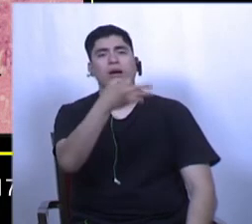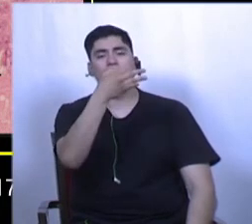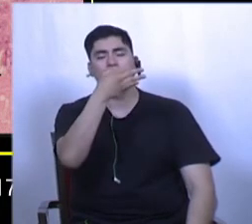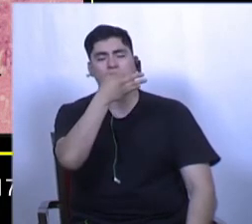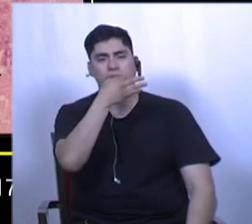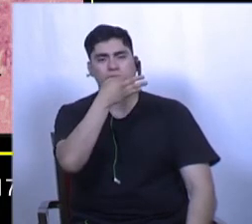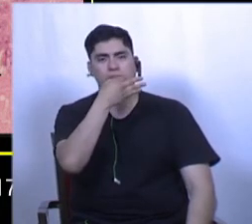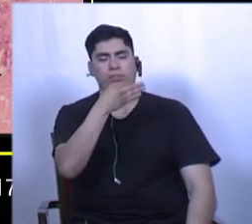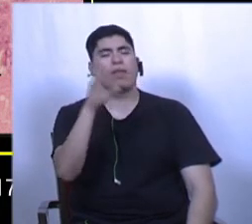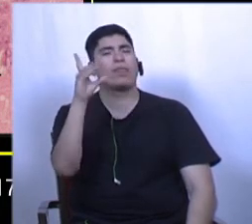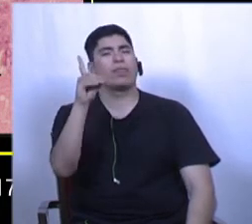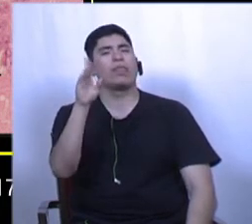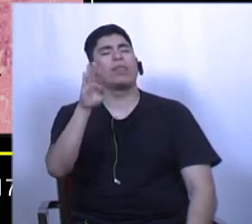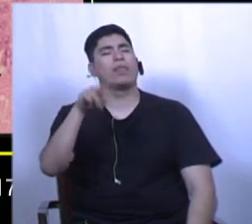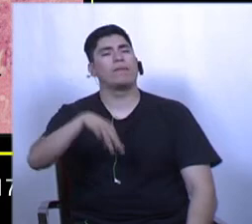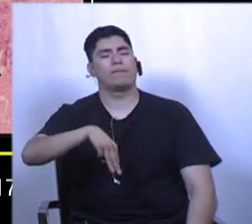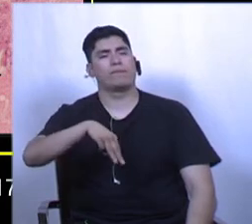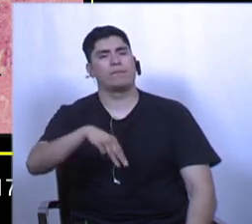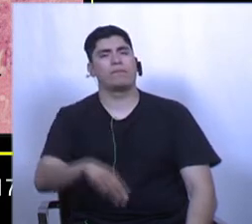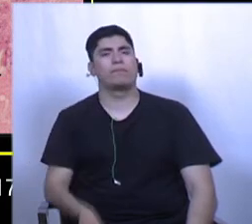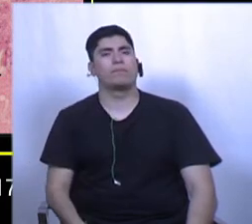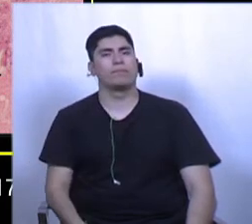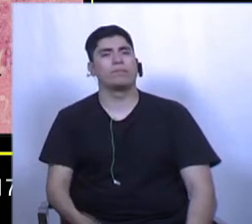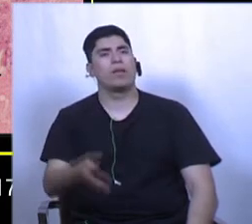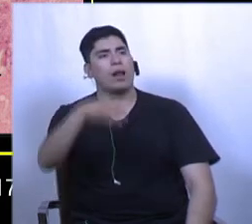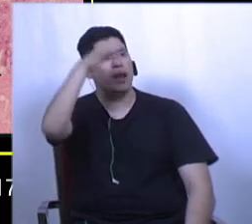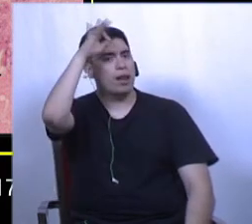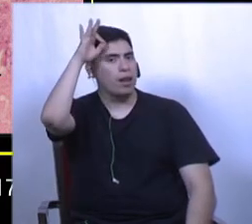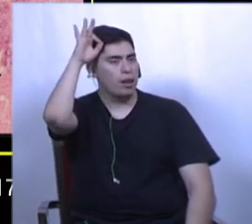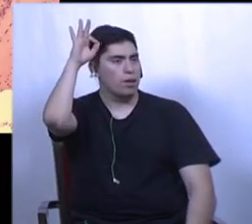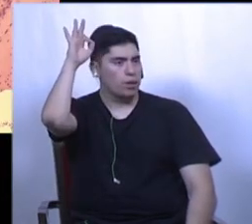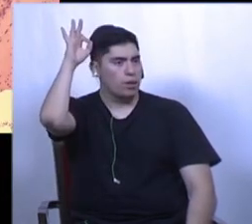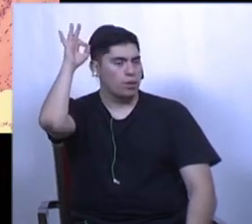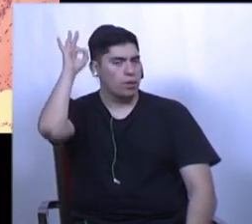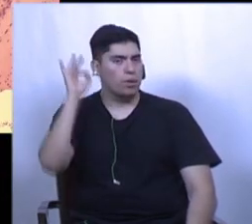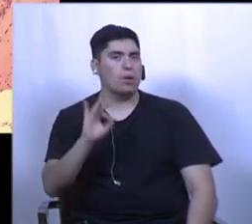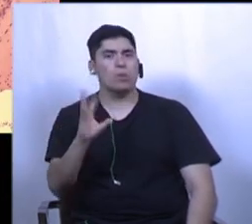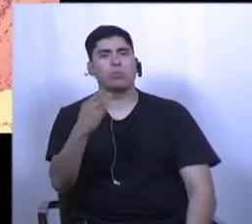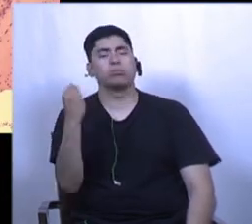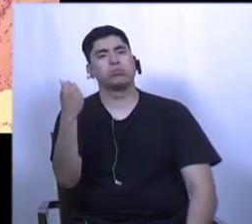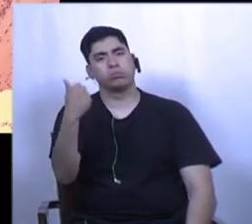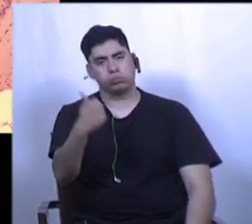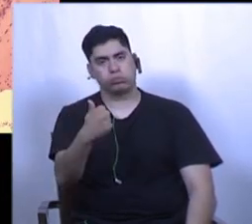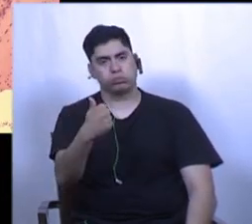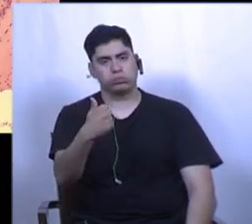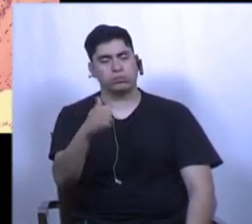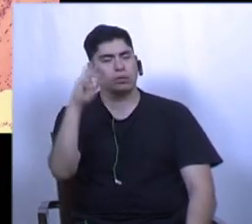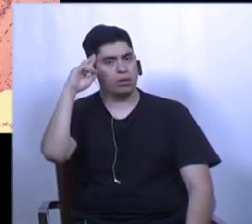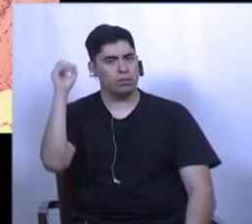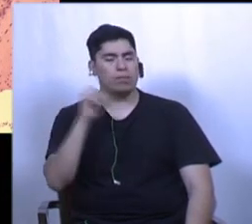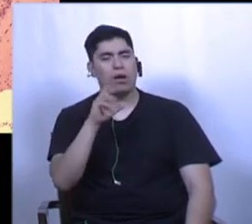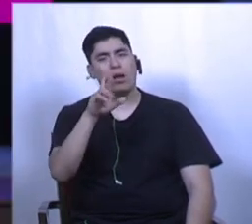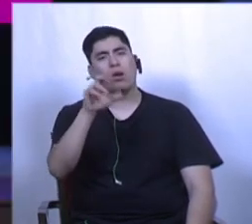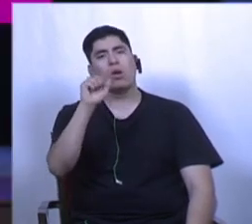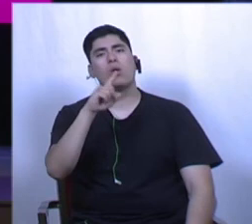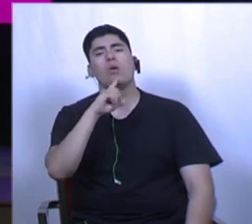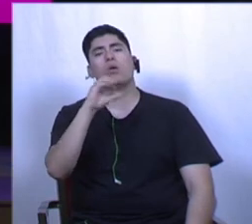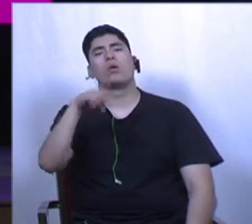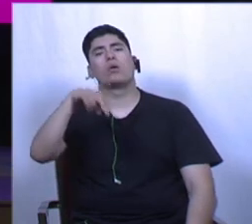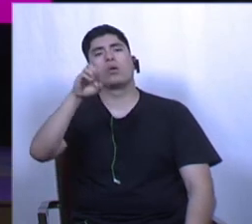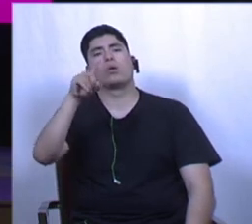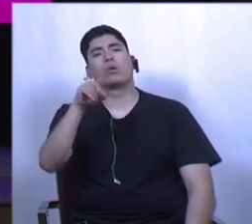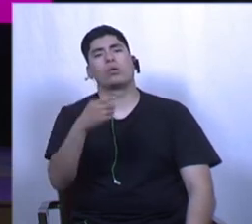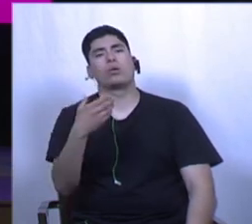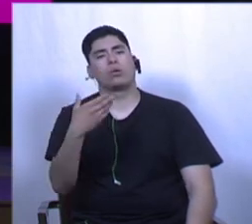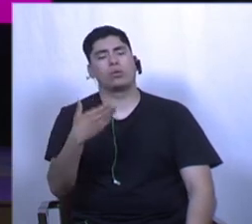y DBM, que son neuroprotectores muy buenos para los ratones, los que tenían demencia y